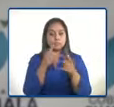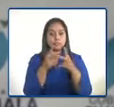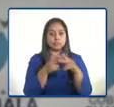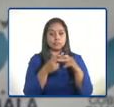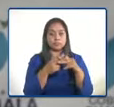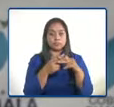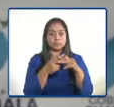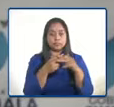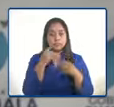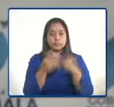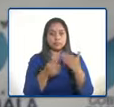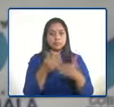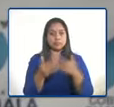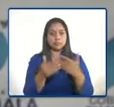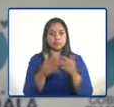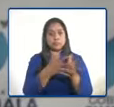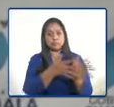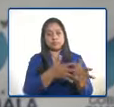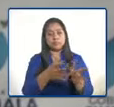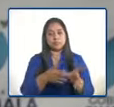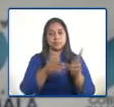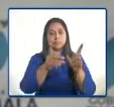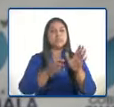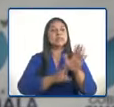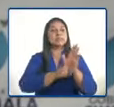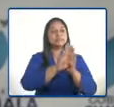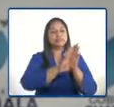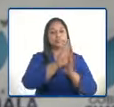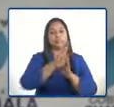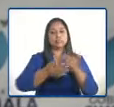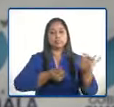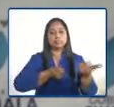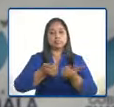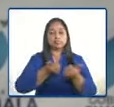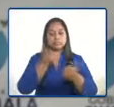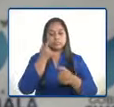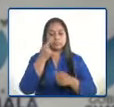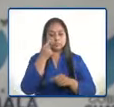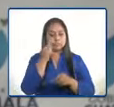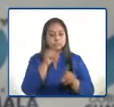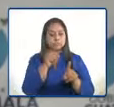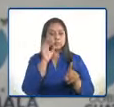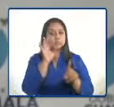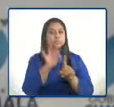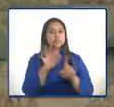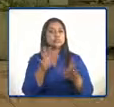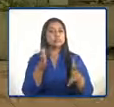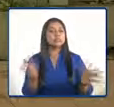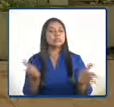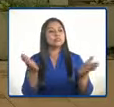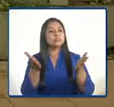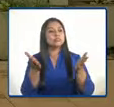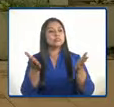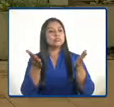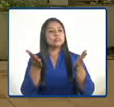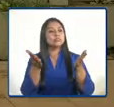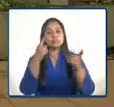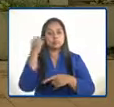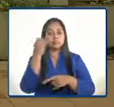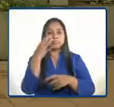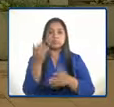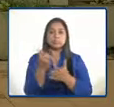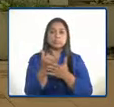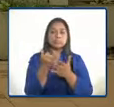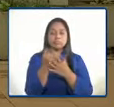un proceso permanente de desarrollo administrativo con el fin de incrementar la capacidad de las instituciones